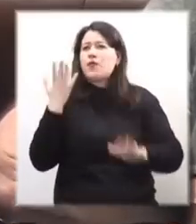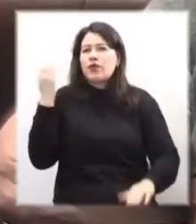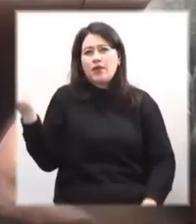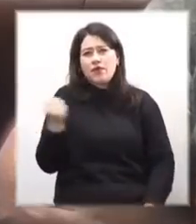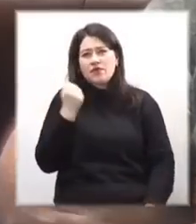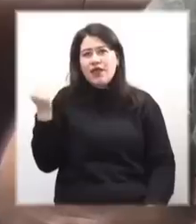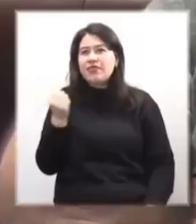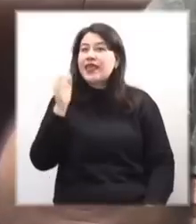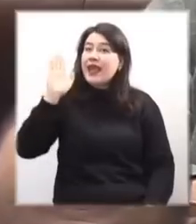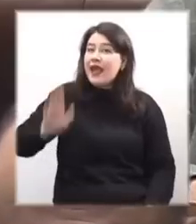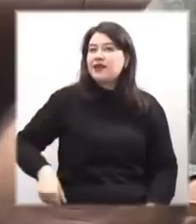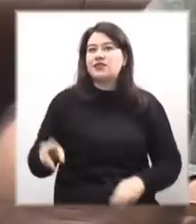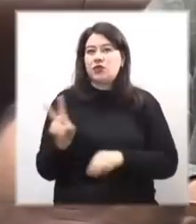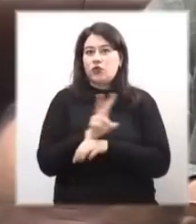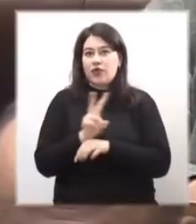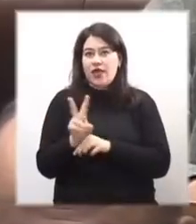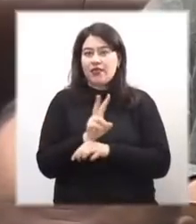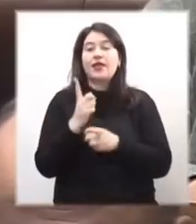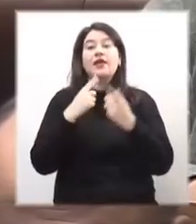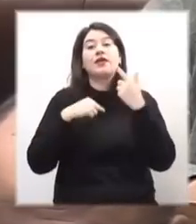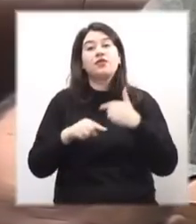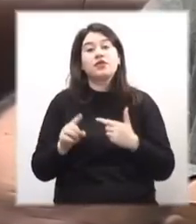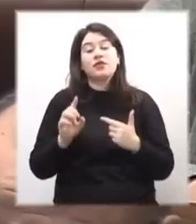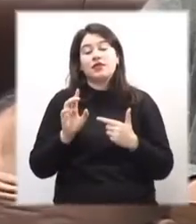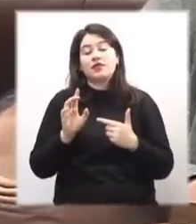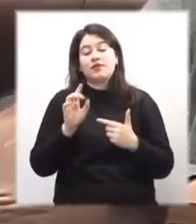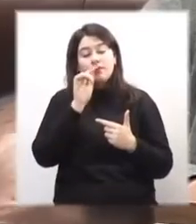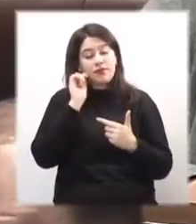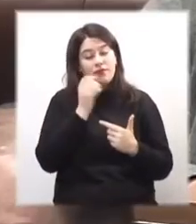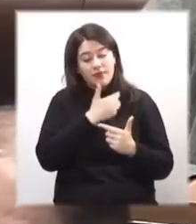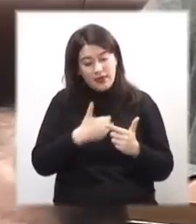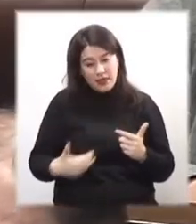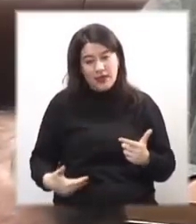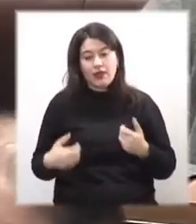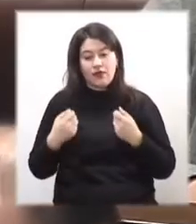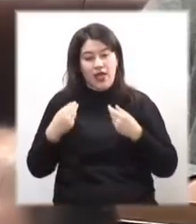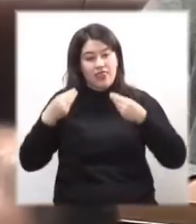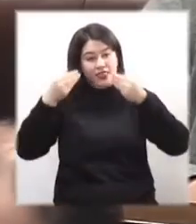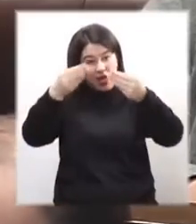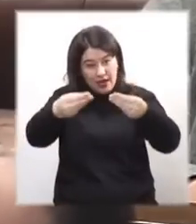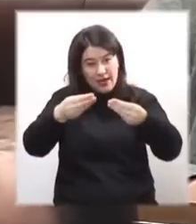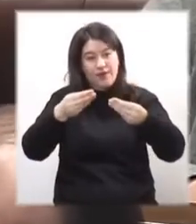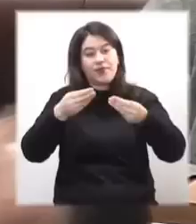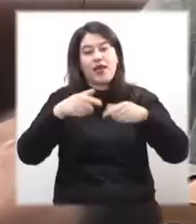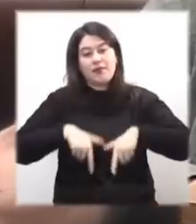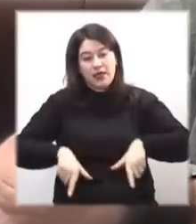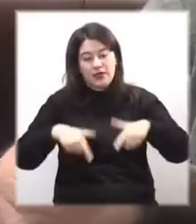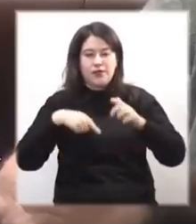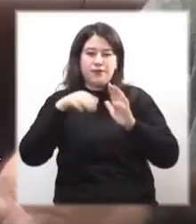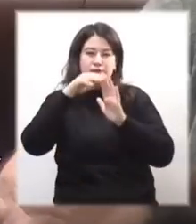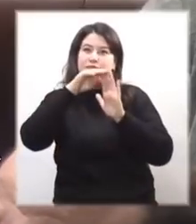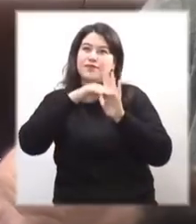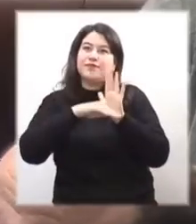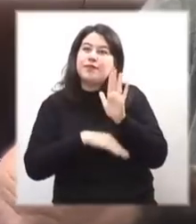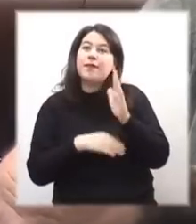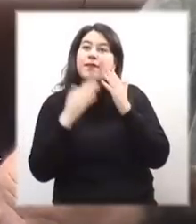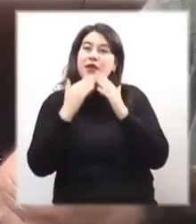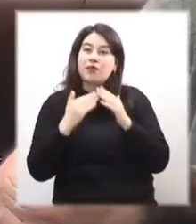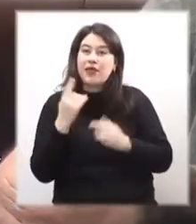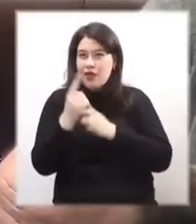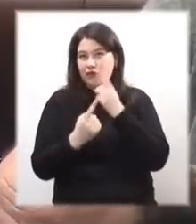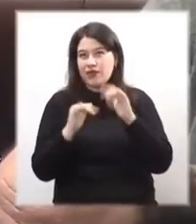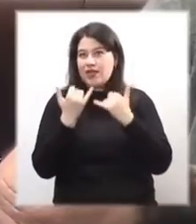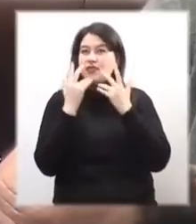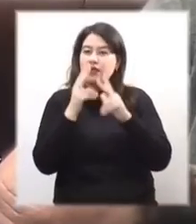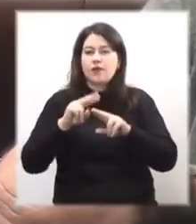seguridad pública. Yo le voy a dejar, presidente, para que se le alcance al ministro, un conjunto de preguntas, algunas ya las dije, pero las voy a